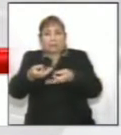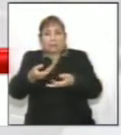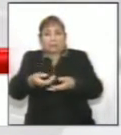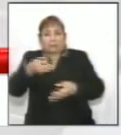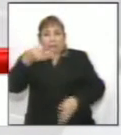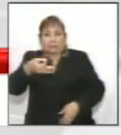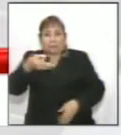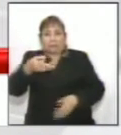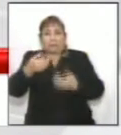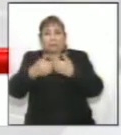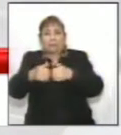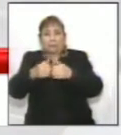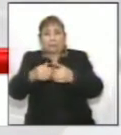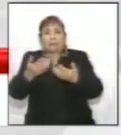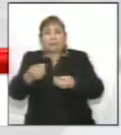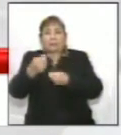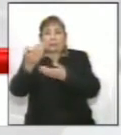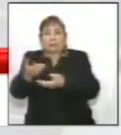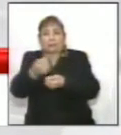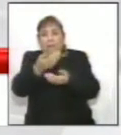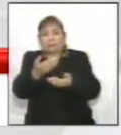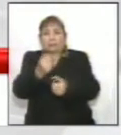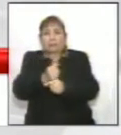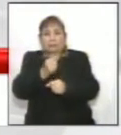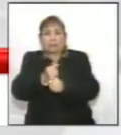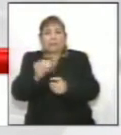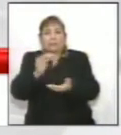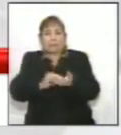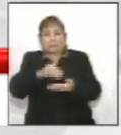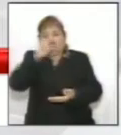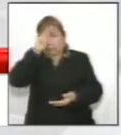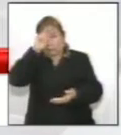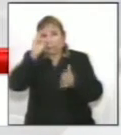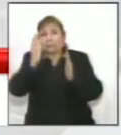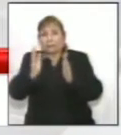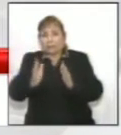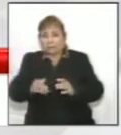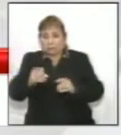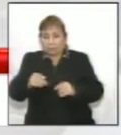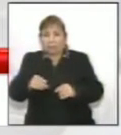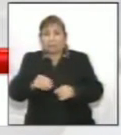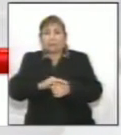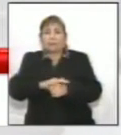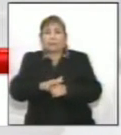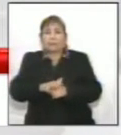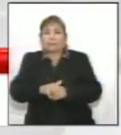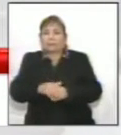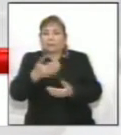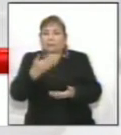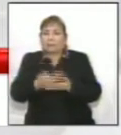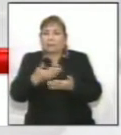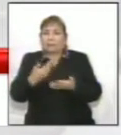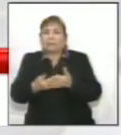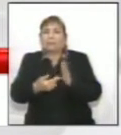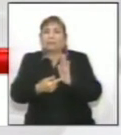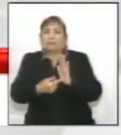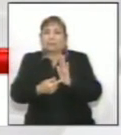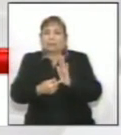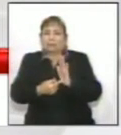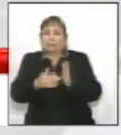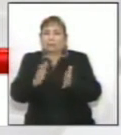verdaderos microempresarios que generan trabajo a más peruanos? En esta pandemia ha sido evidente el ponderante papel